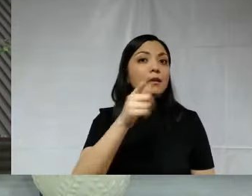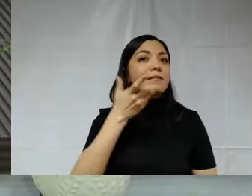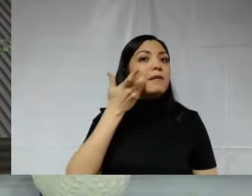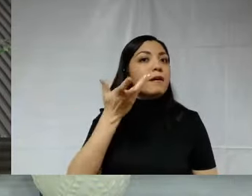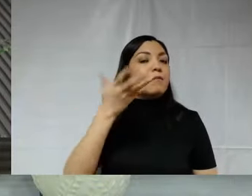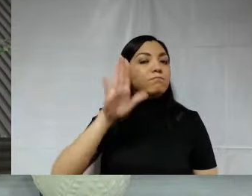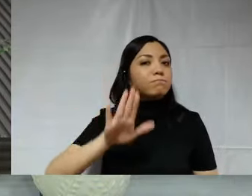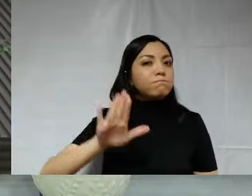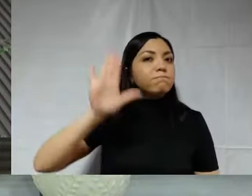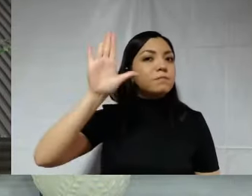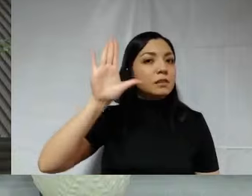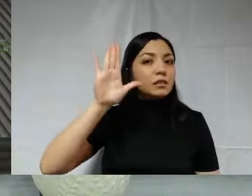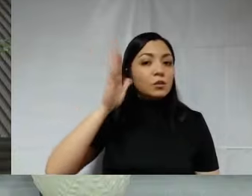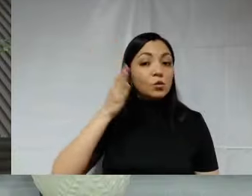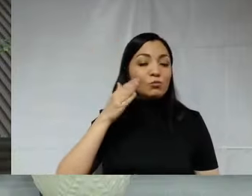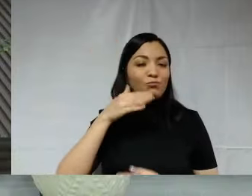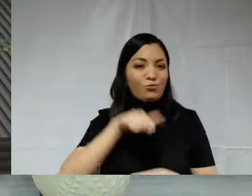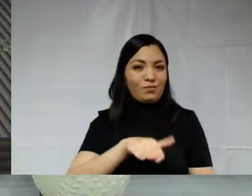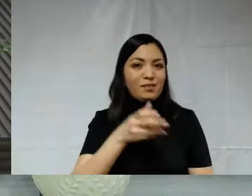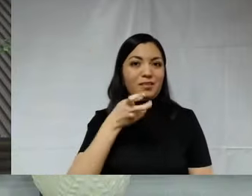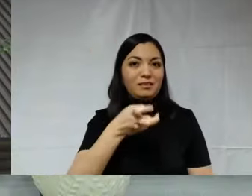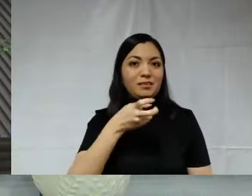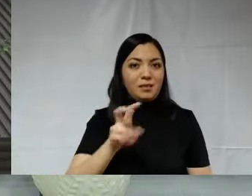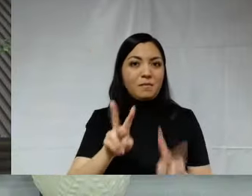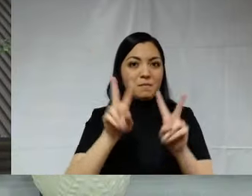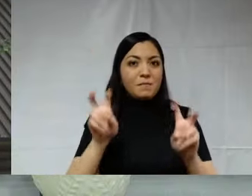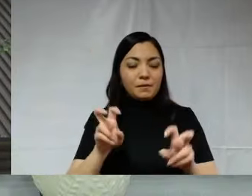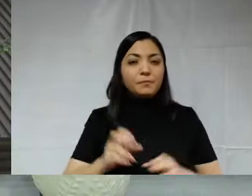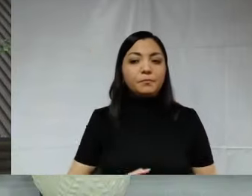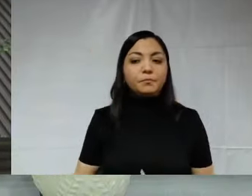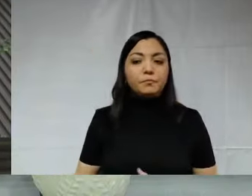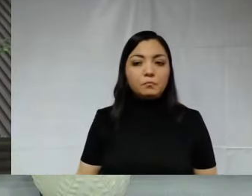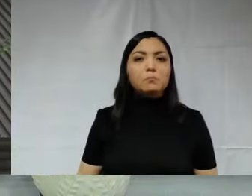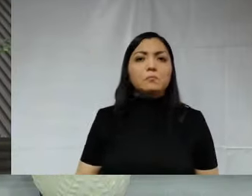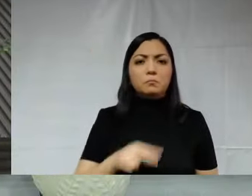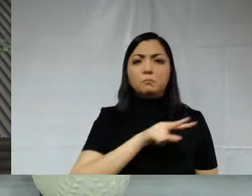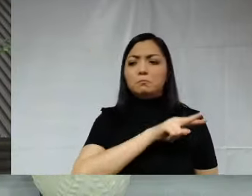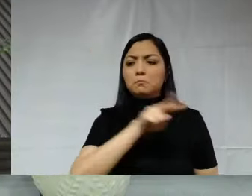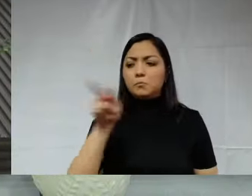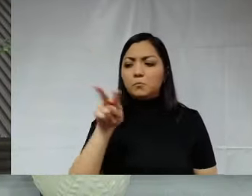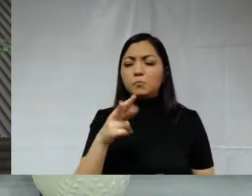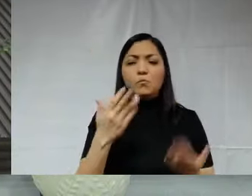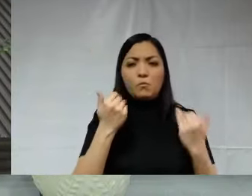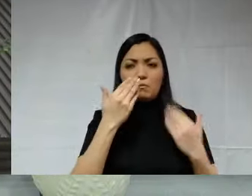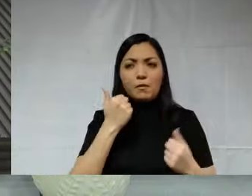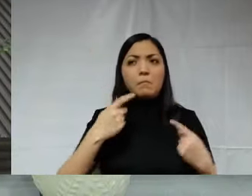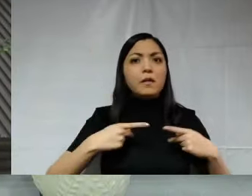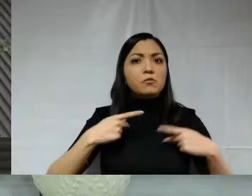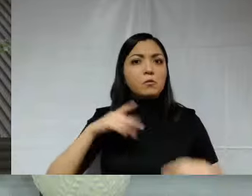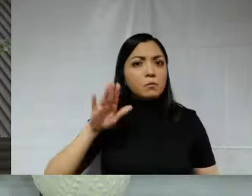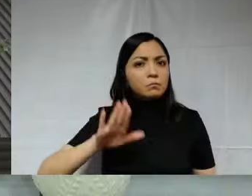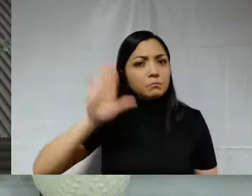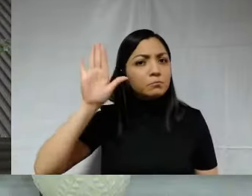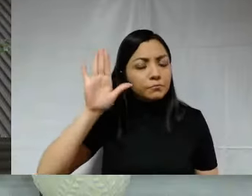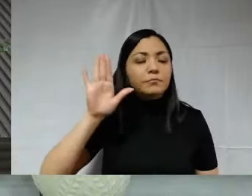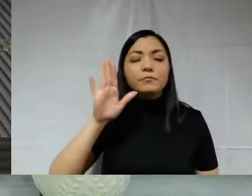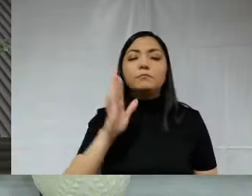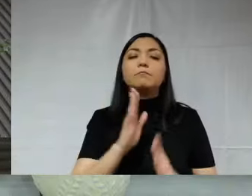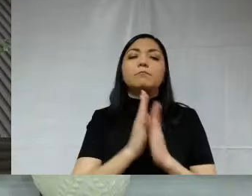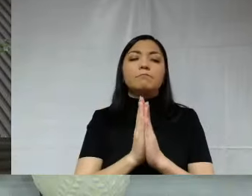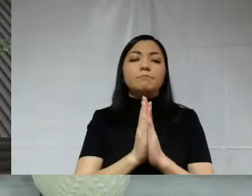dispensa no veo que nadie quiera manifestar alguna cosa secretario por lo tanto le solicito someta nuevamente en votación